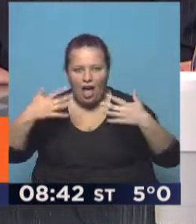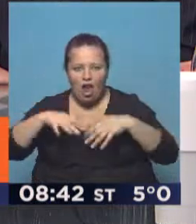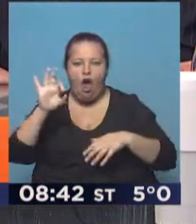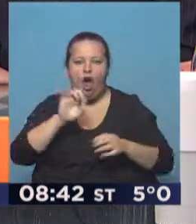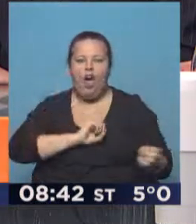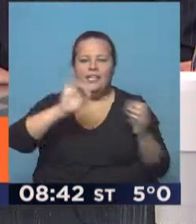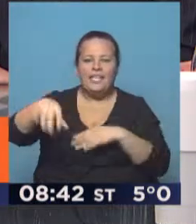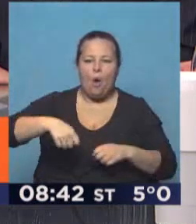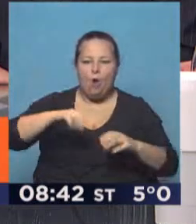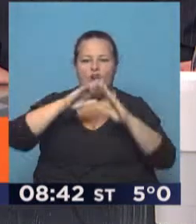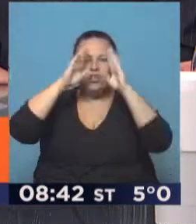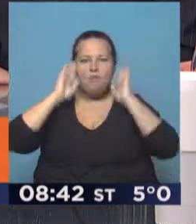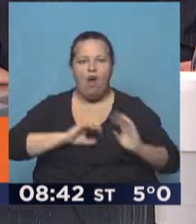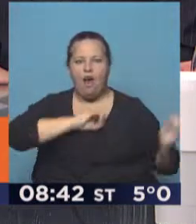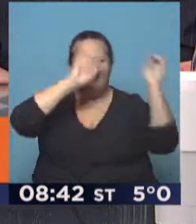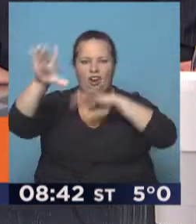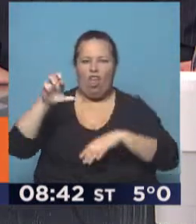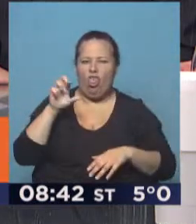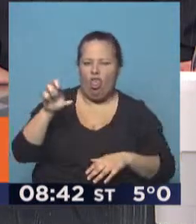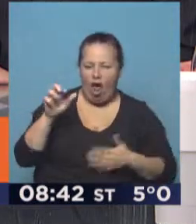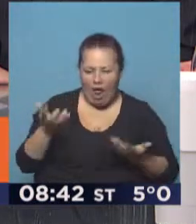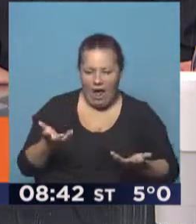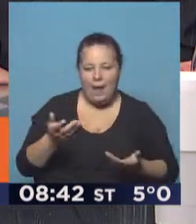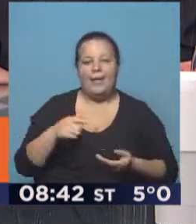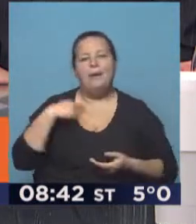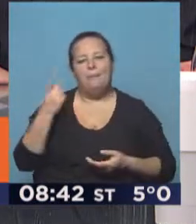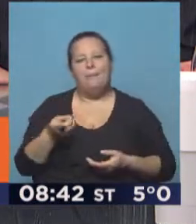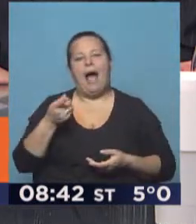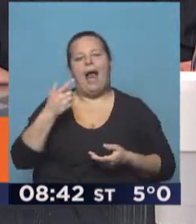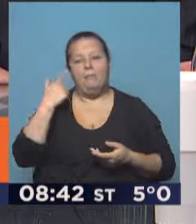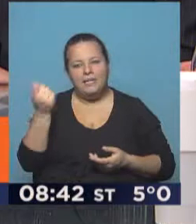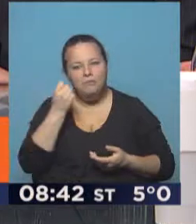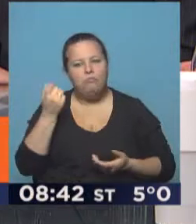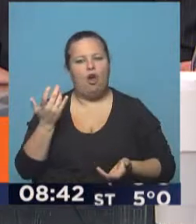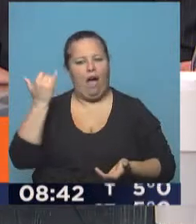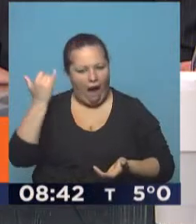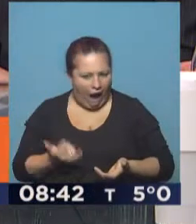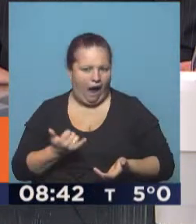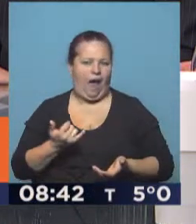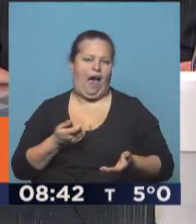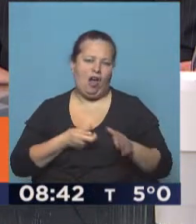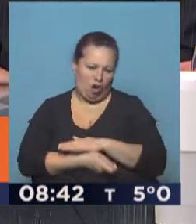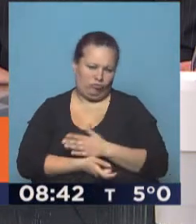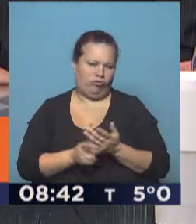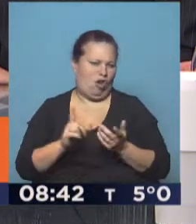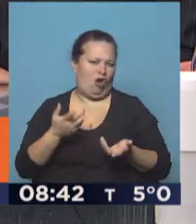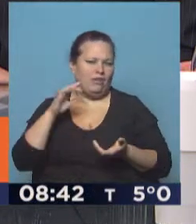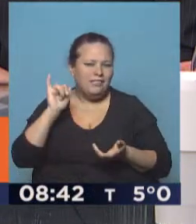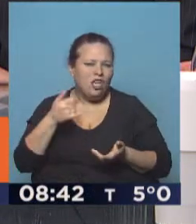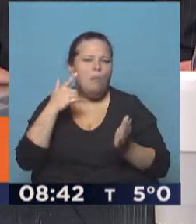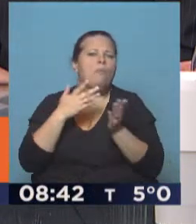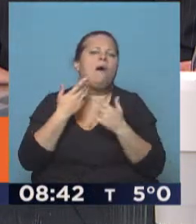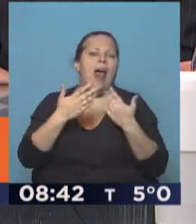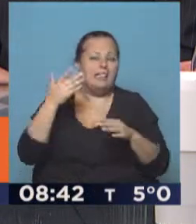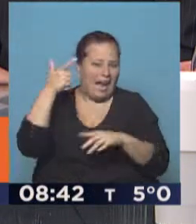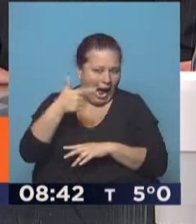tirando bolsos por arriba en un convento con muchísimos dólares para adquirir dimensión de que había habido actos de corrupción. En el